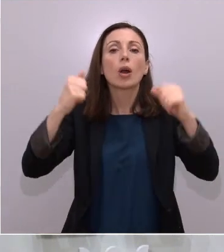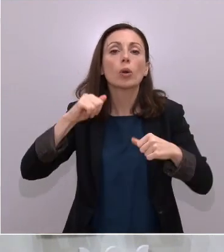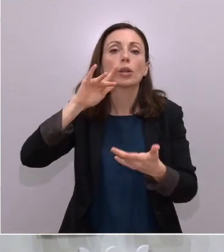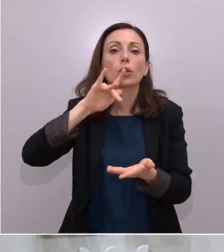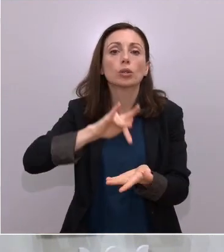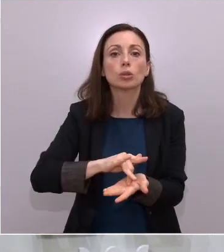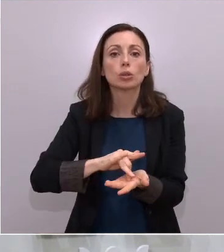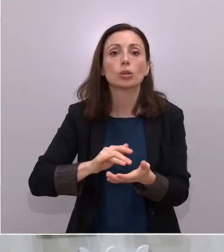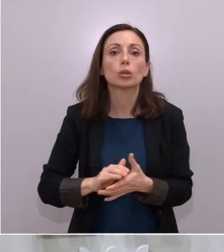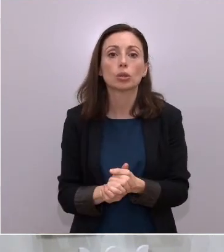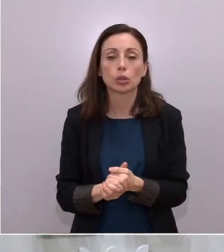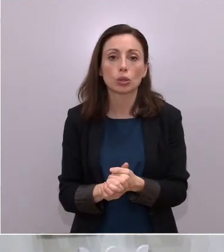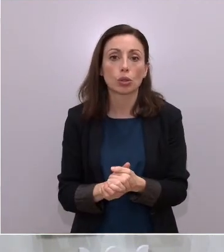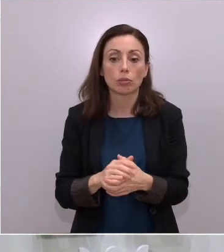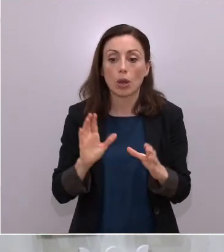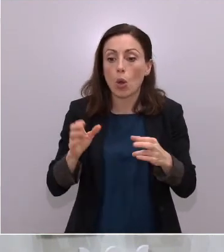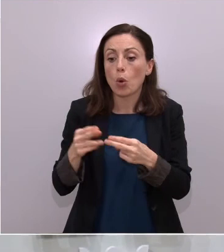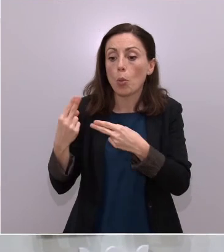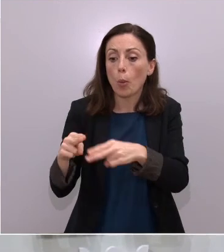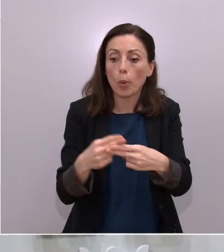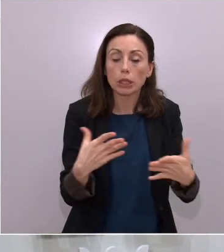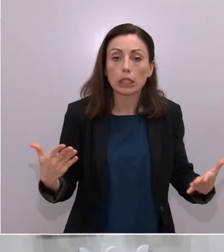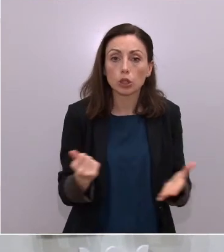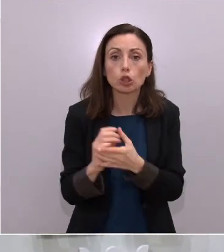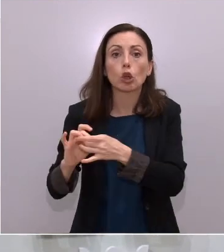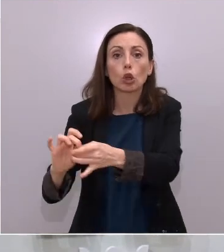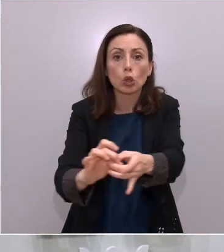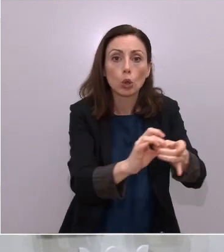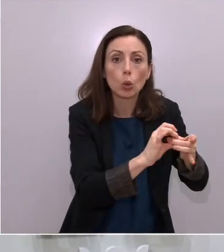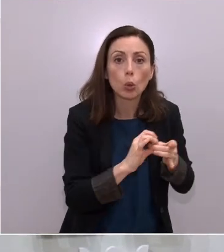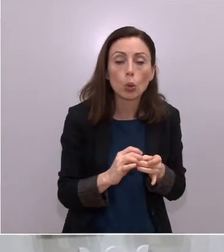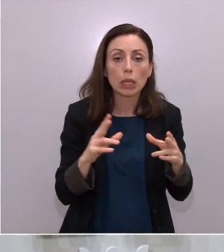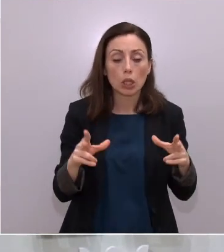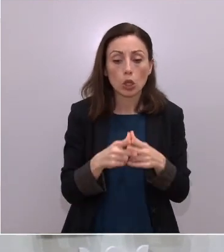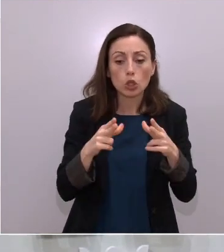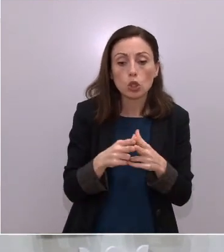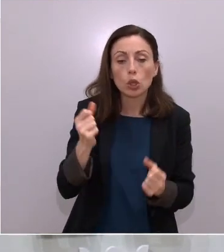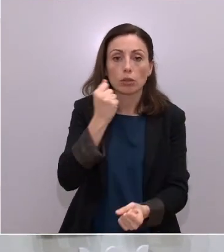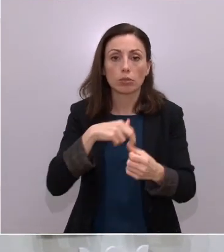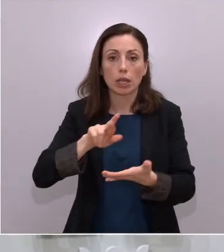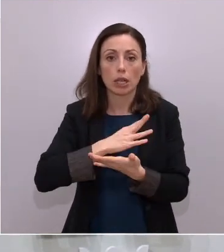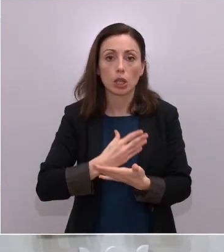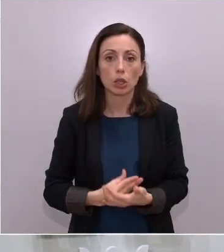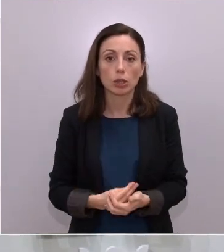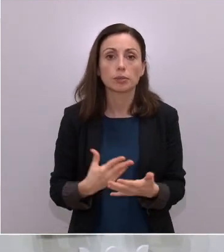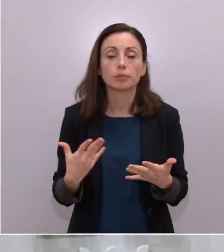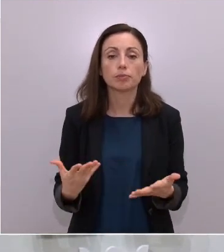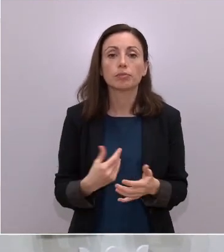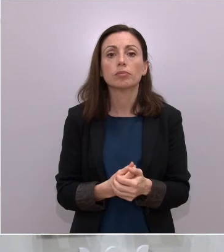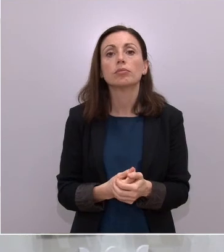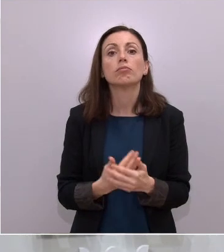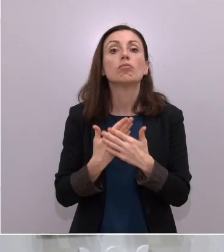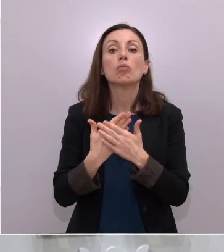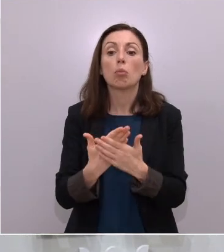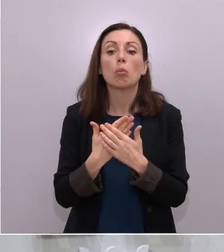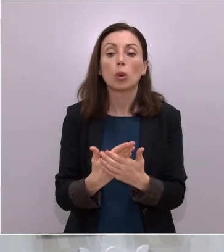acuerdo con todas las fuerzas políticas, con las fuerzas sociales y con las fuerzas económicas de la región de Murcia. Y esa